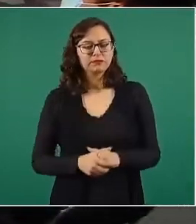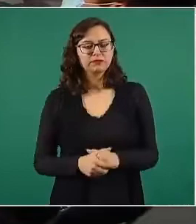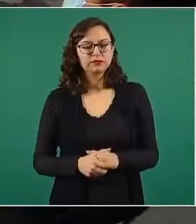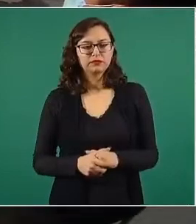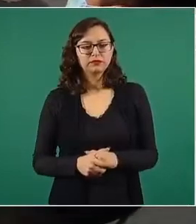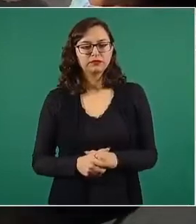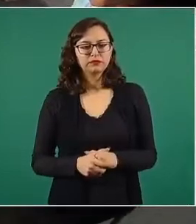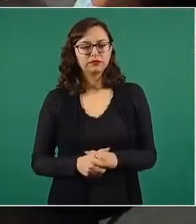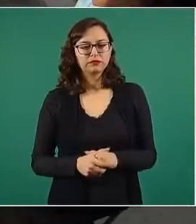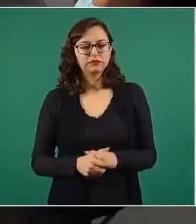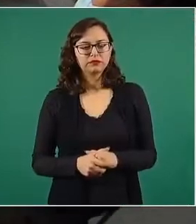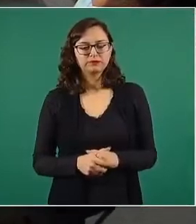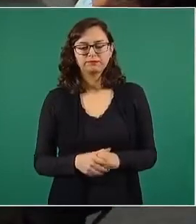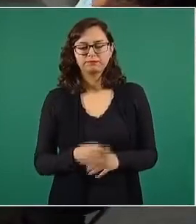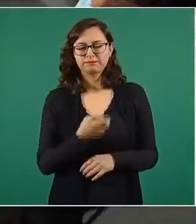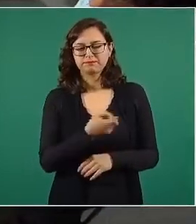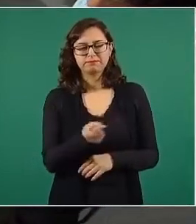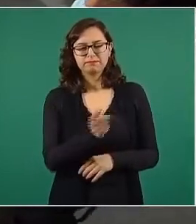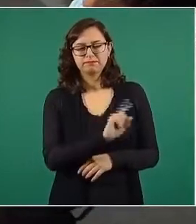No,